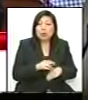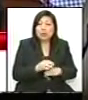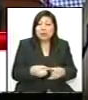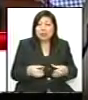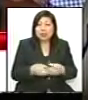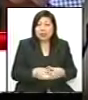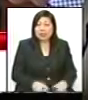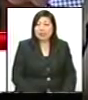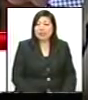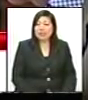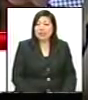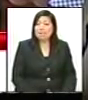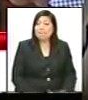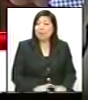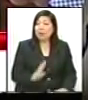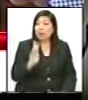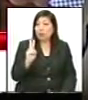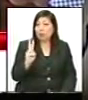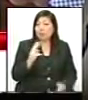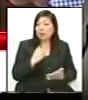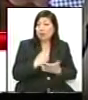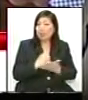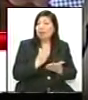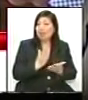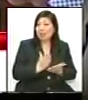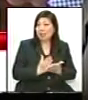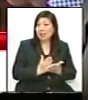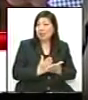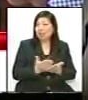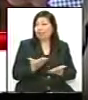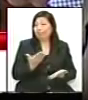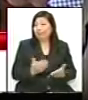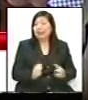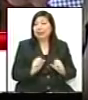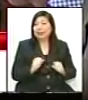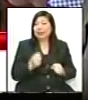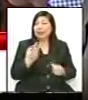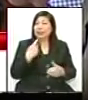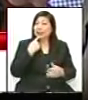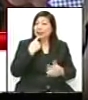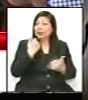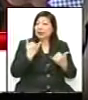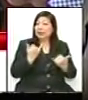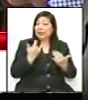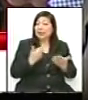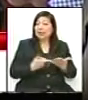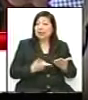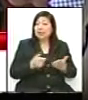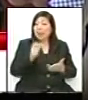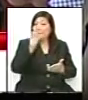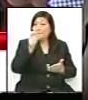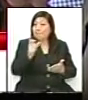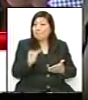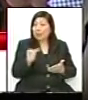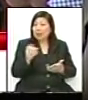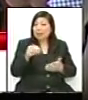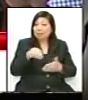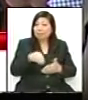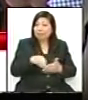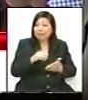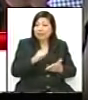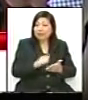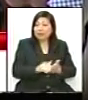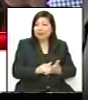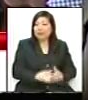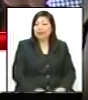que debe nombrarse. Y se habla de 2/3. Yo creo que si lo que se dice es que esa persona incurrió en